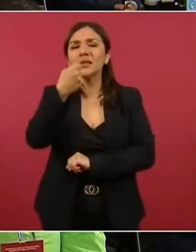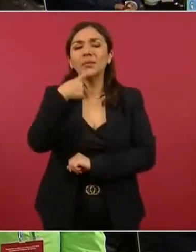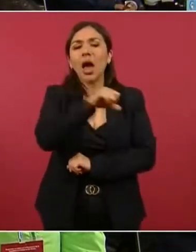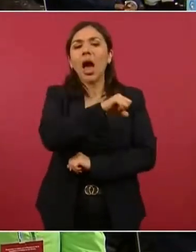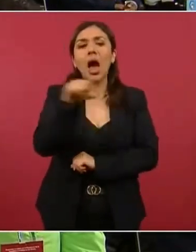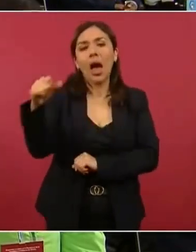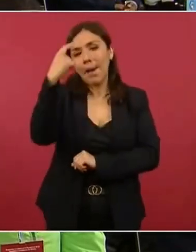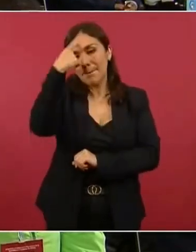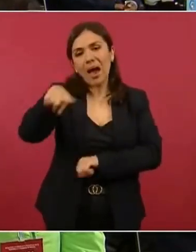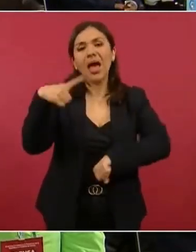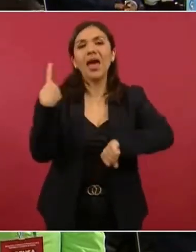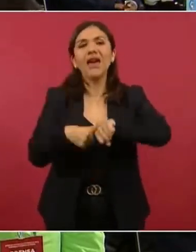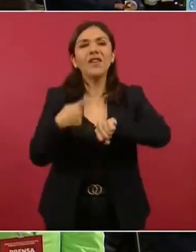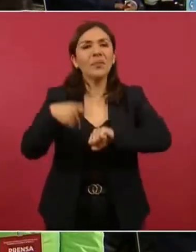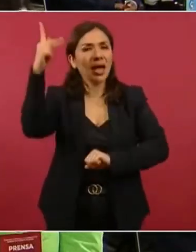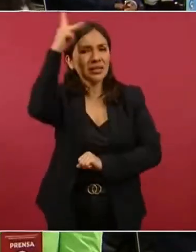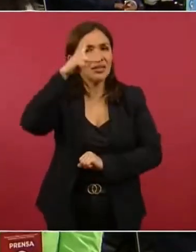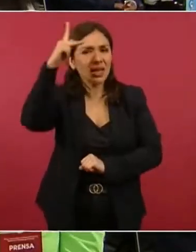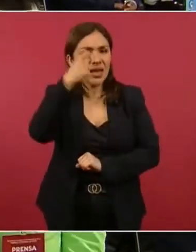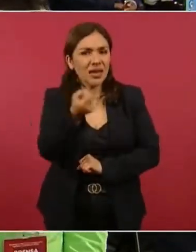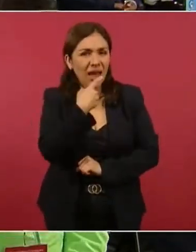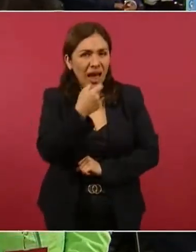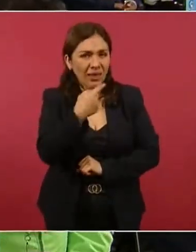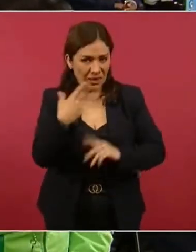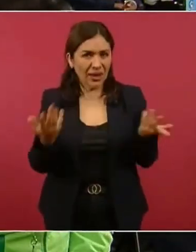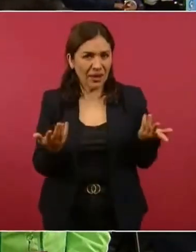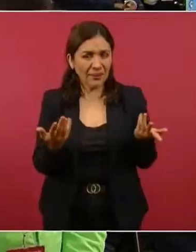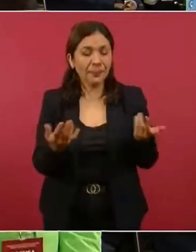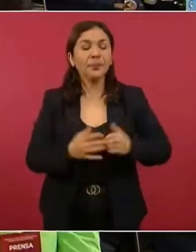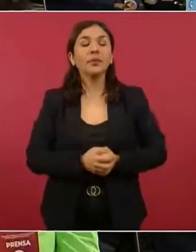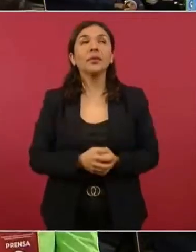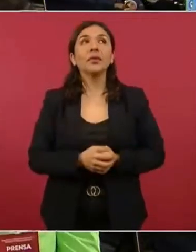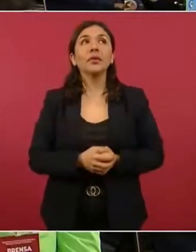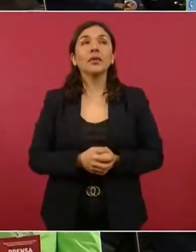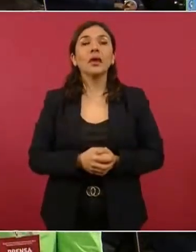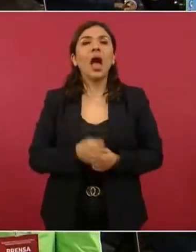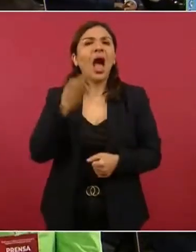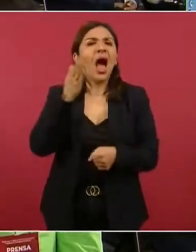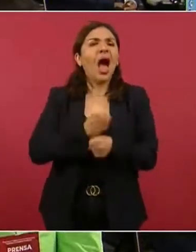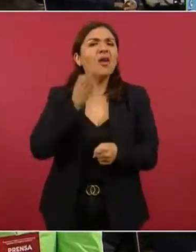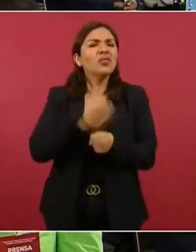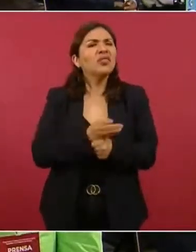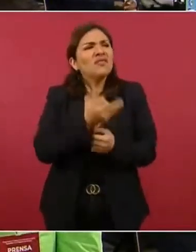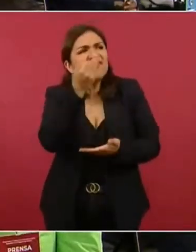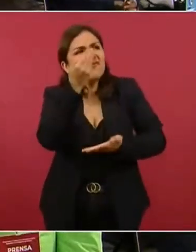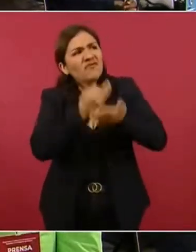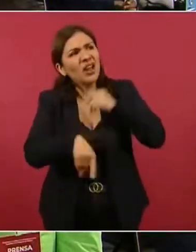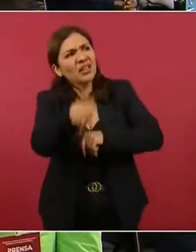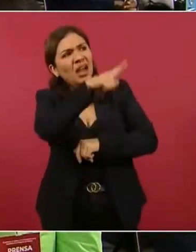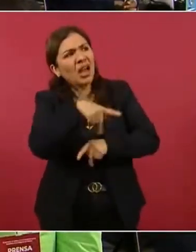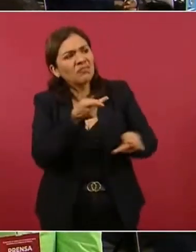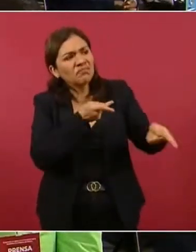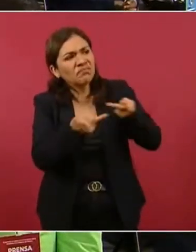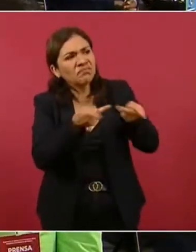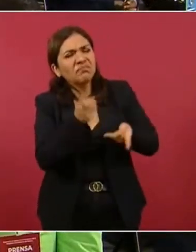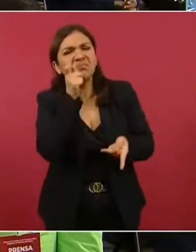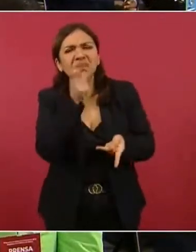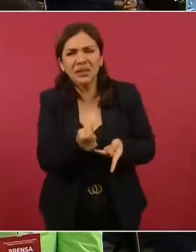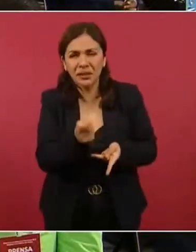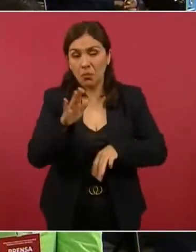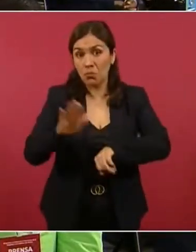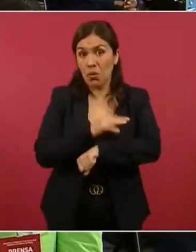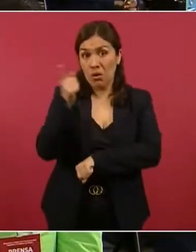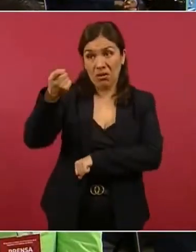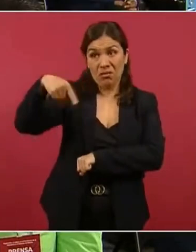para las enfermedades psiquiátricas, ¿no? Entonces, ¿qué procedimiento? Porque es lo que dicen en